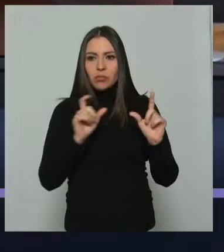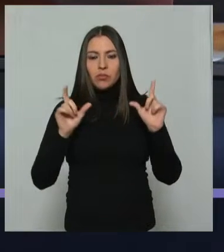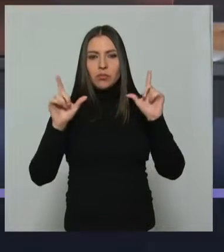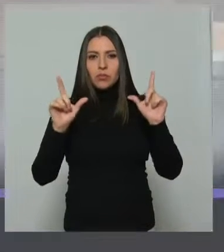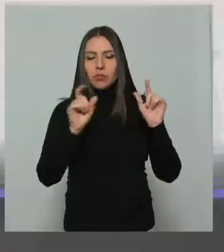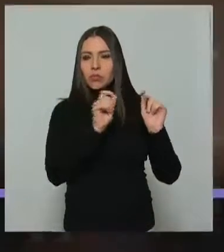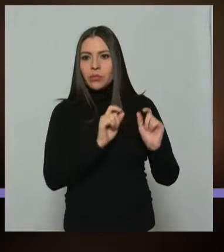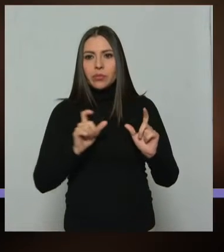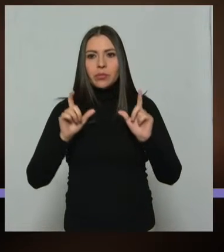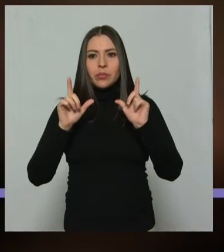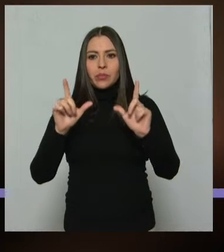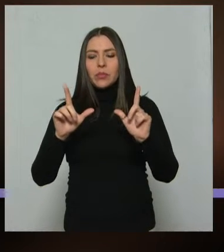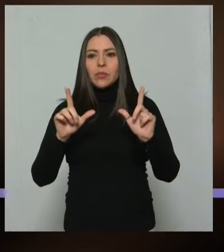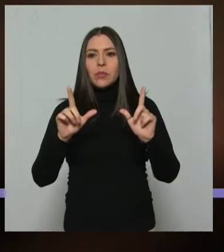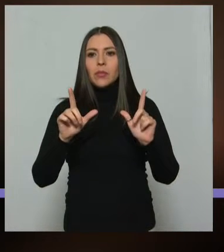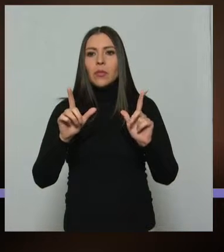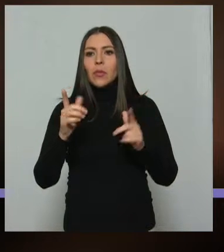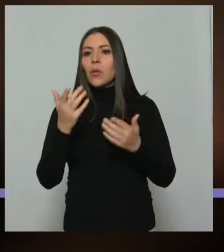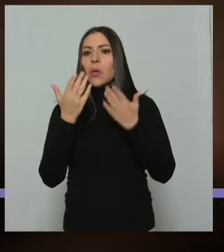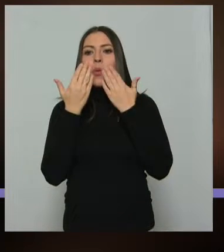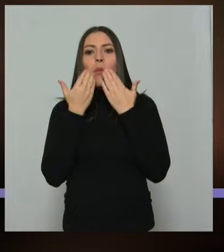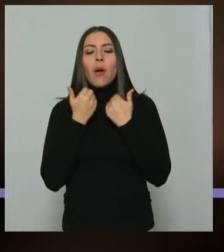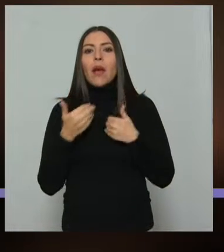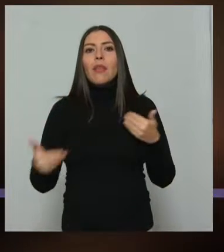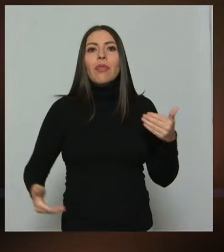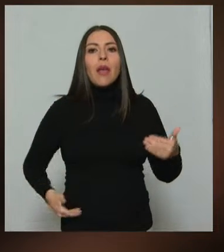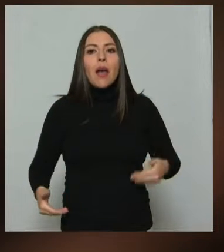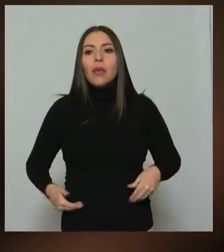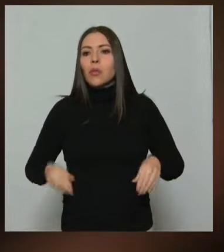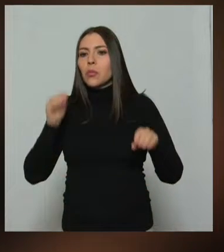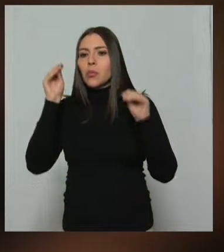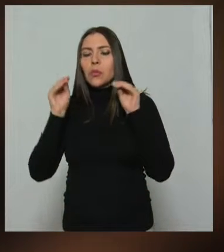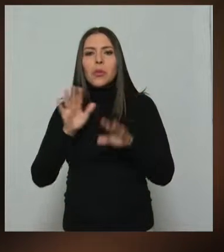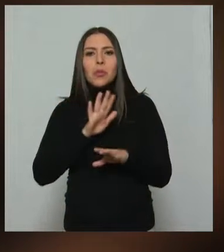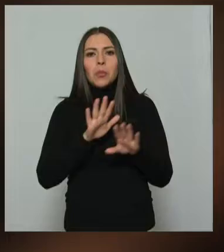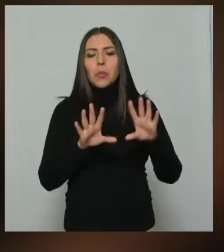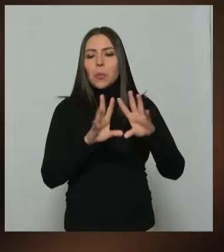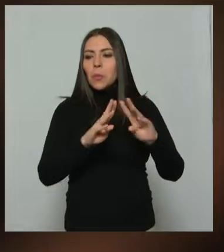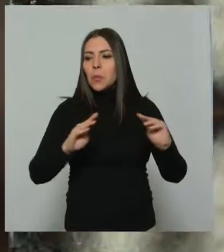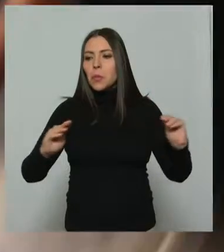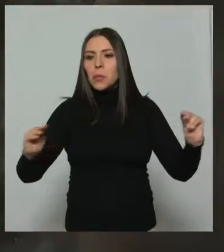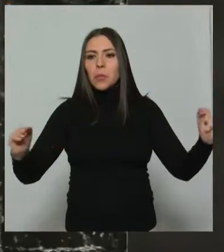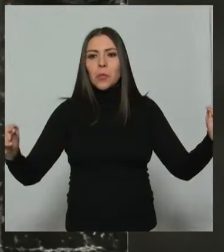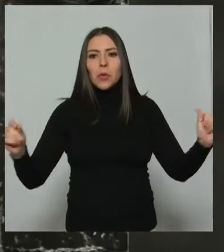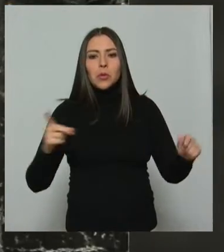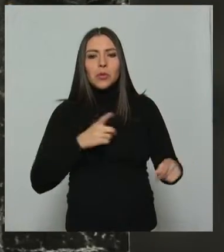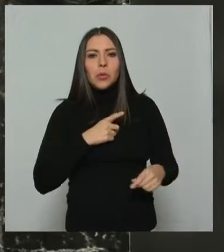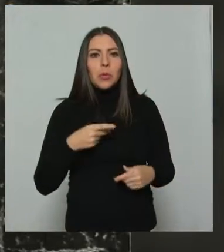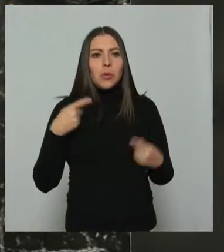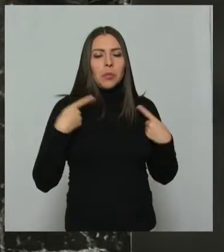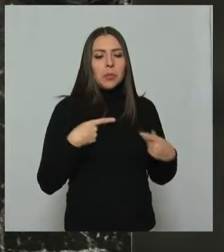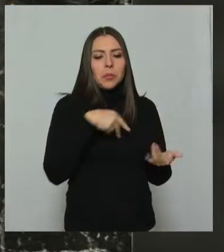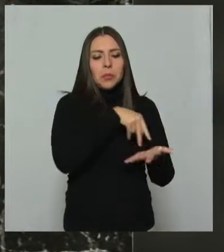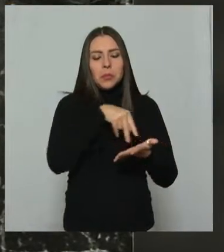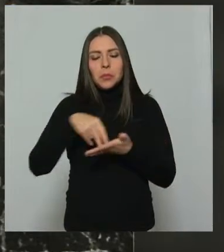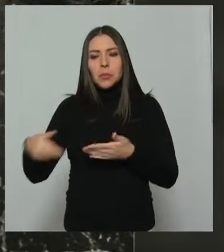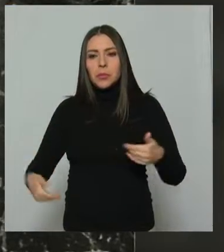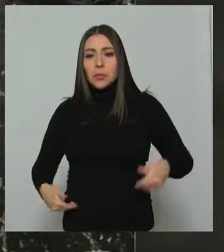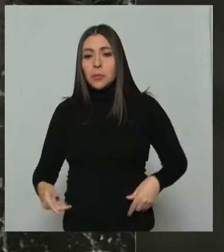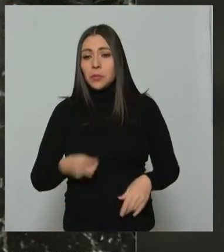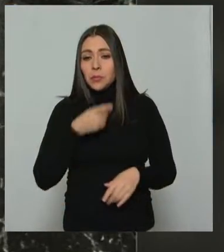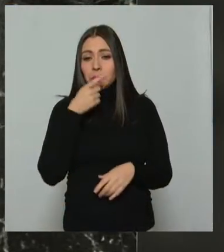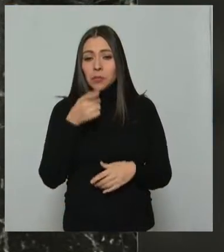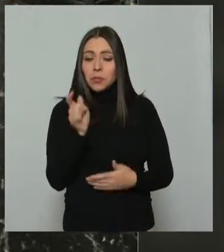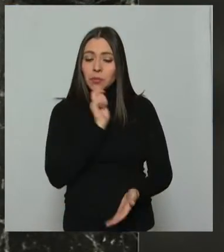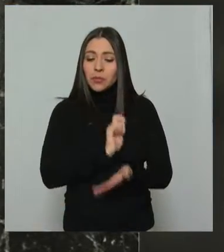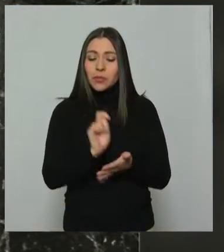minimalista, totalmente no hay escenografía. La directora comenta que el texto es tan bello, y coincido